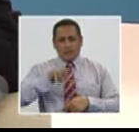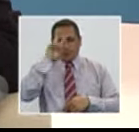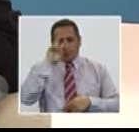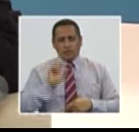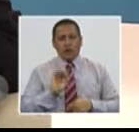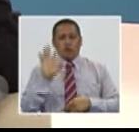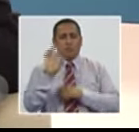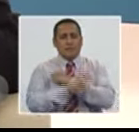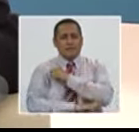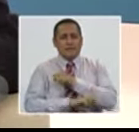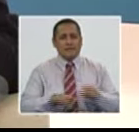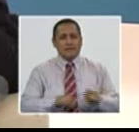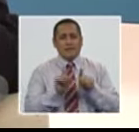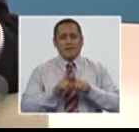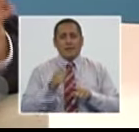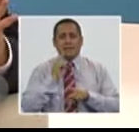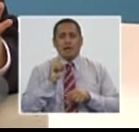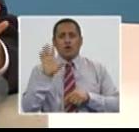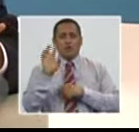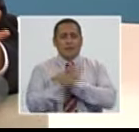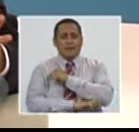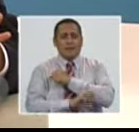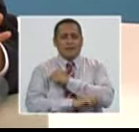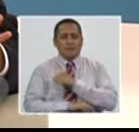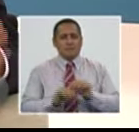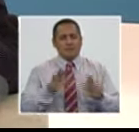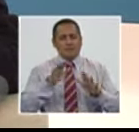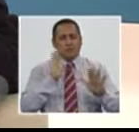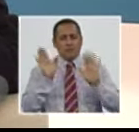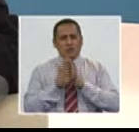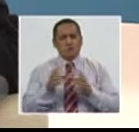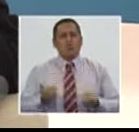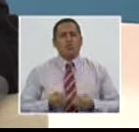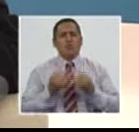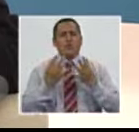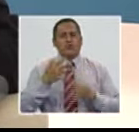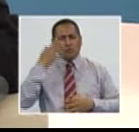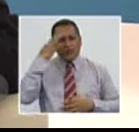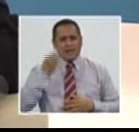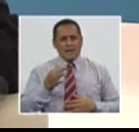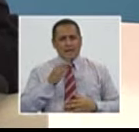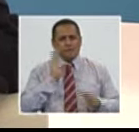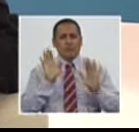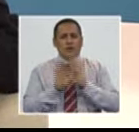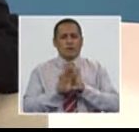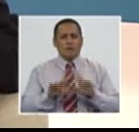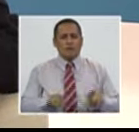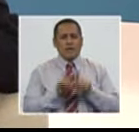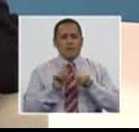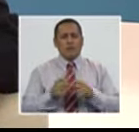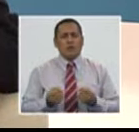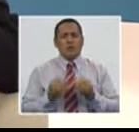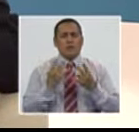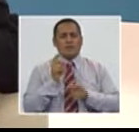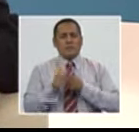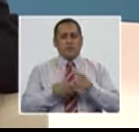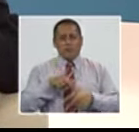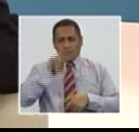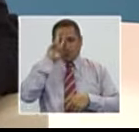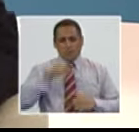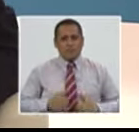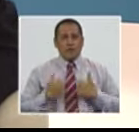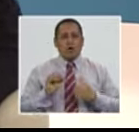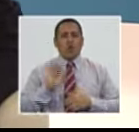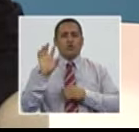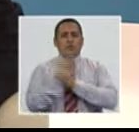de nuestros compatriotas que están en el extranjero más o menos cuánto se calculan de cantidad de peruanos que